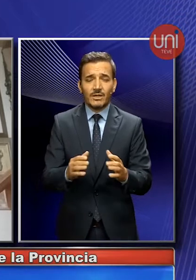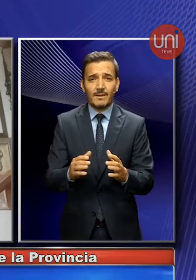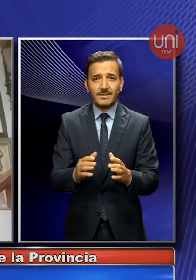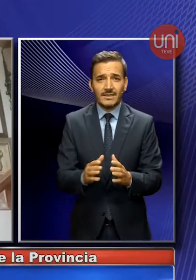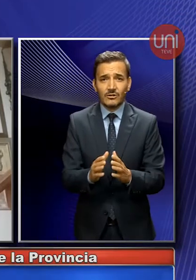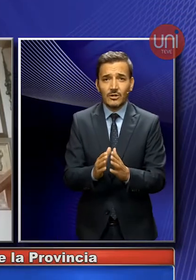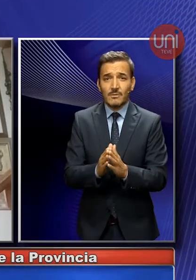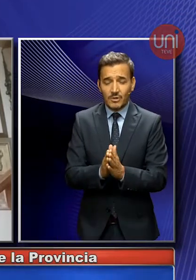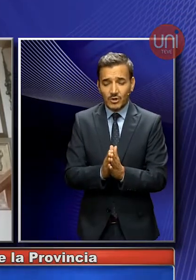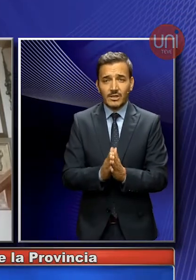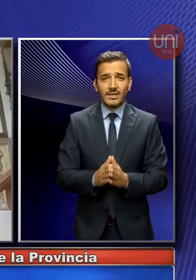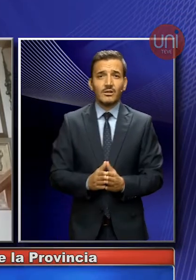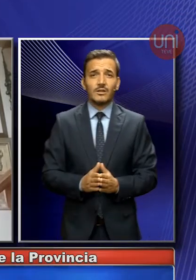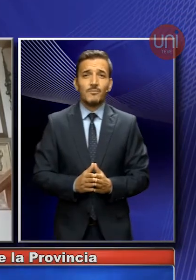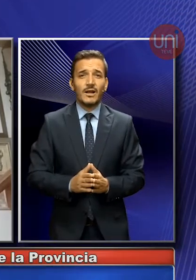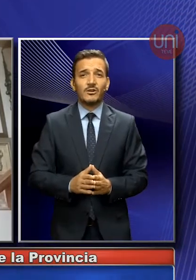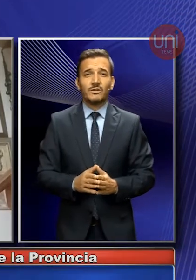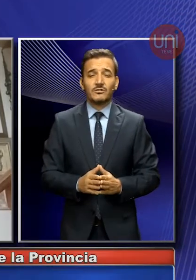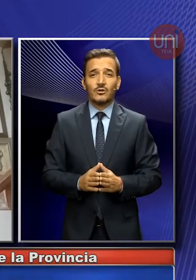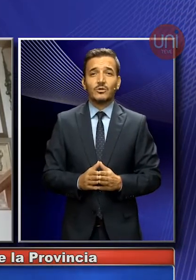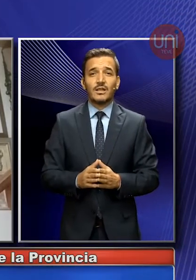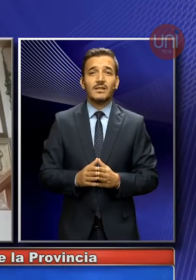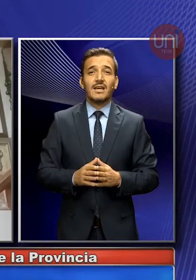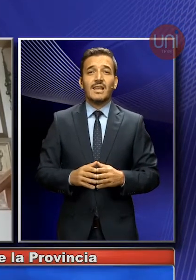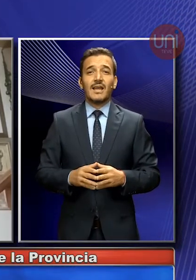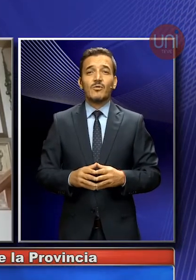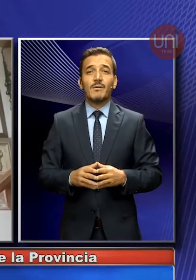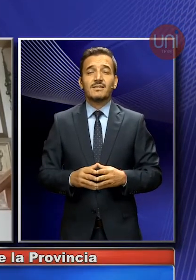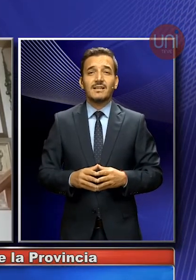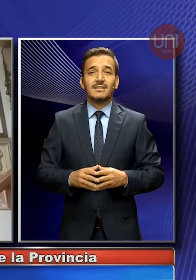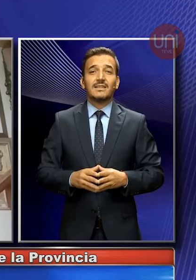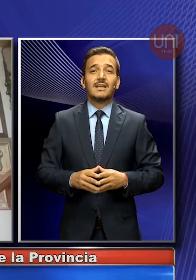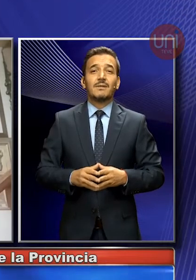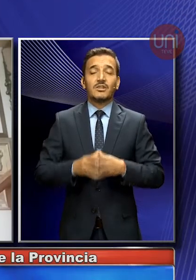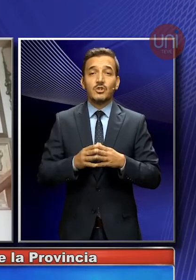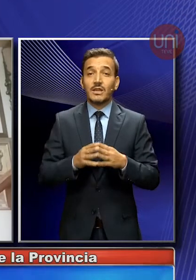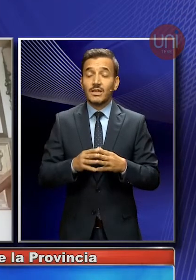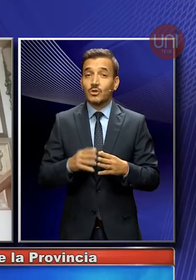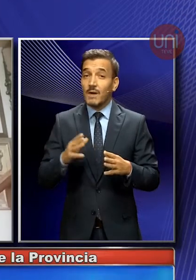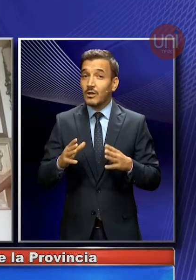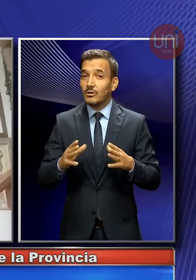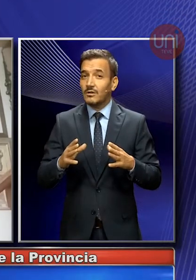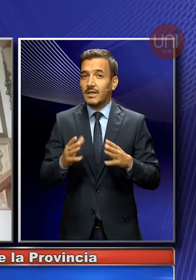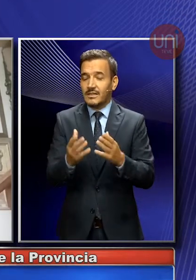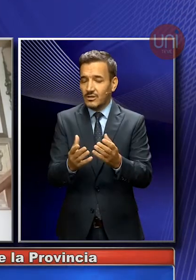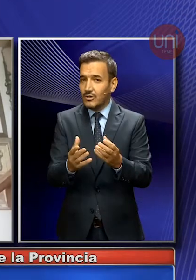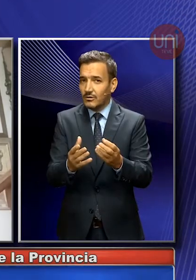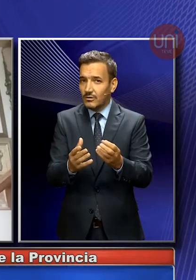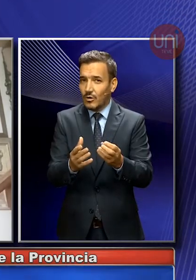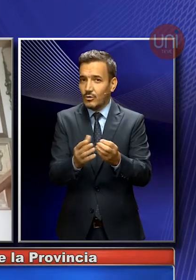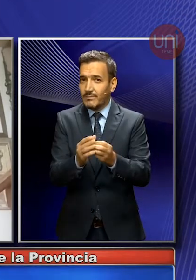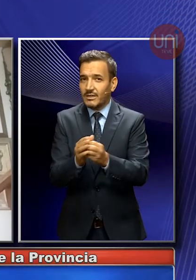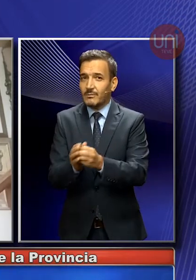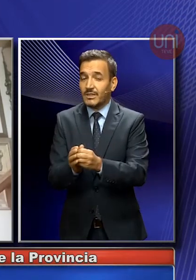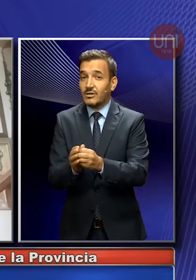para atendernos, pero yo lo que quiero que nos ponga en contexto usted las nuevas determinaciones que han tomado, entiendo,